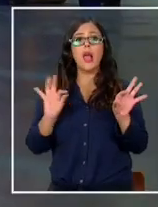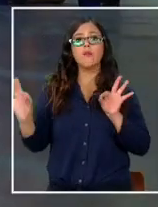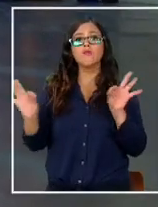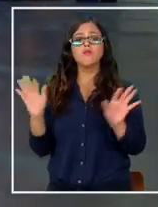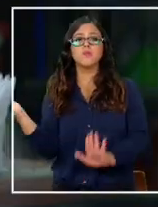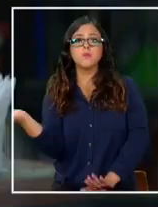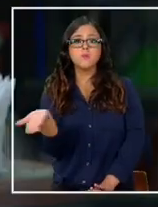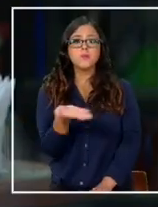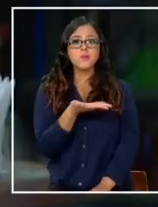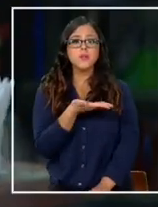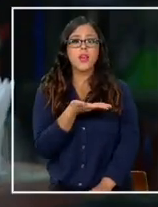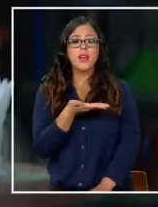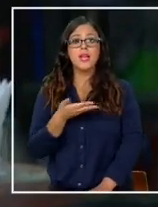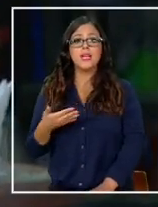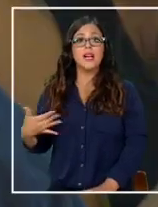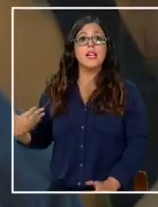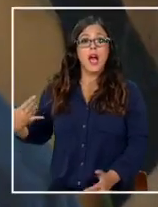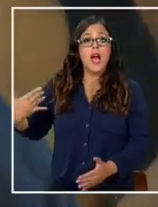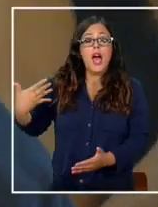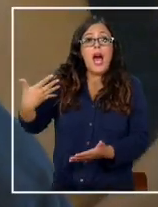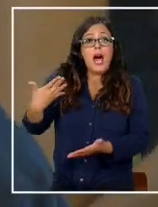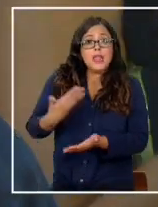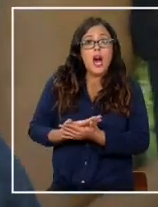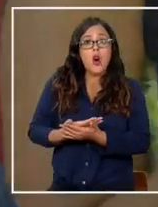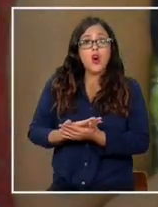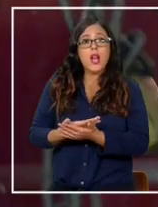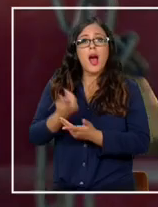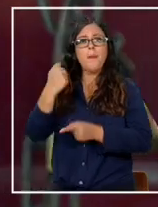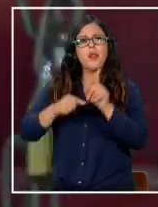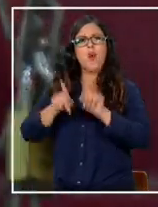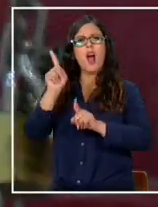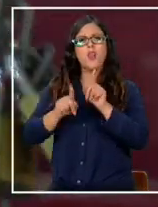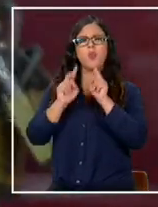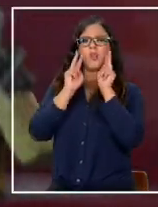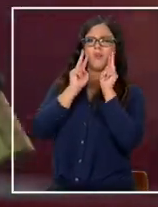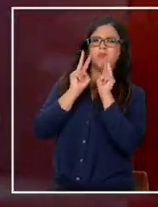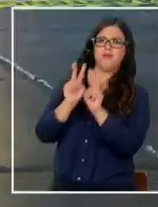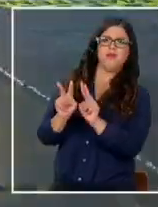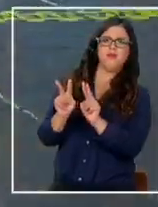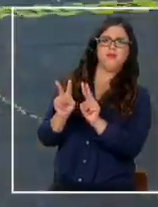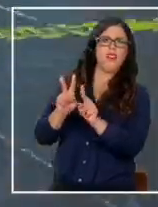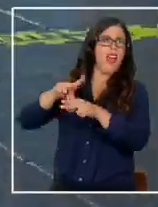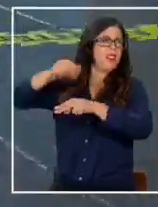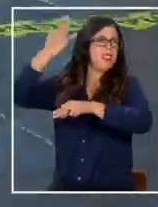en nuestro país, pero considerados anticuados y sexistas a ojos de muchos.